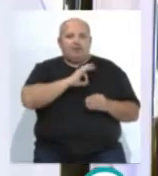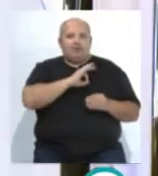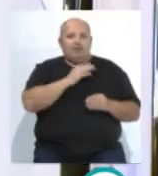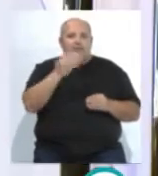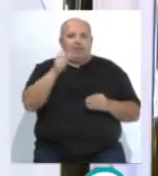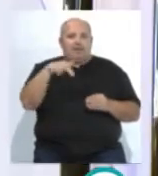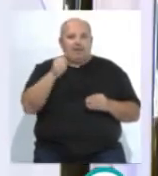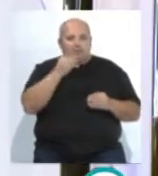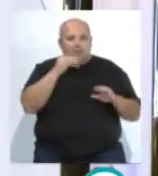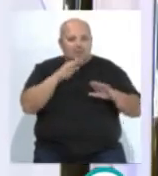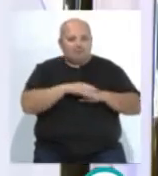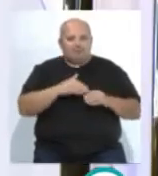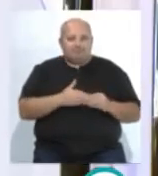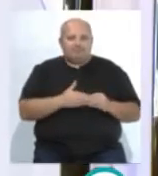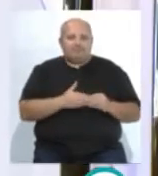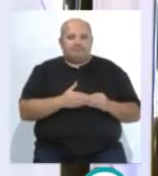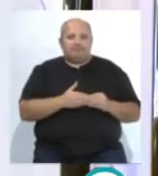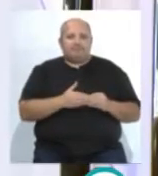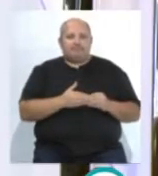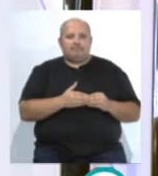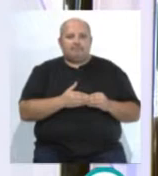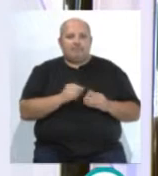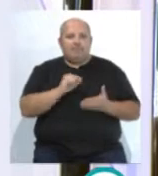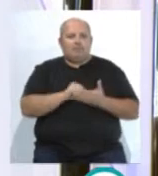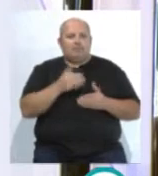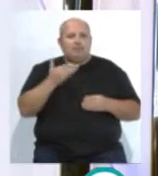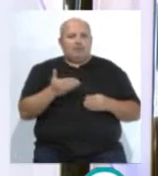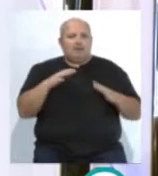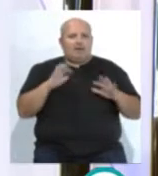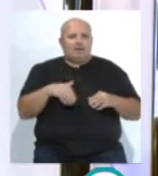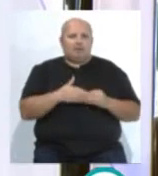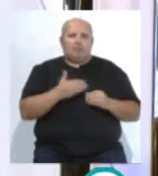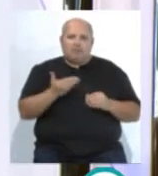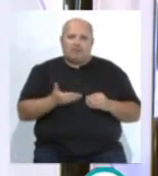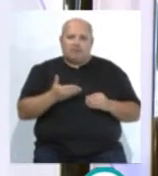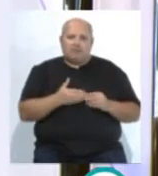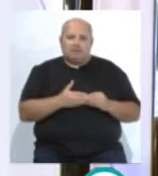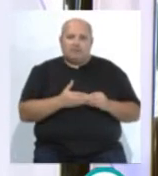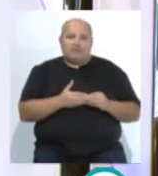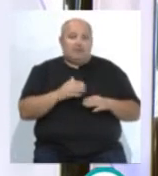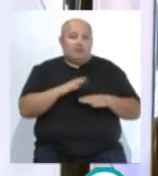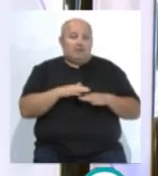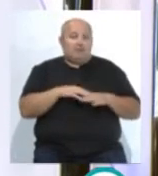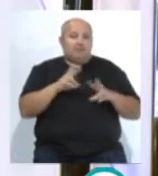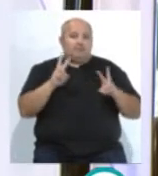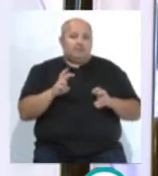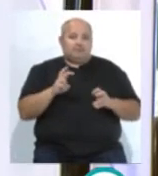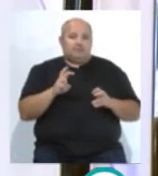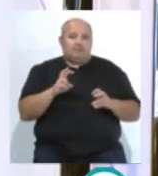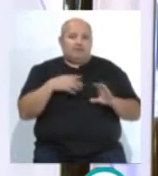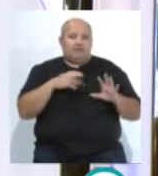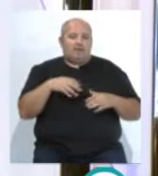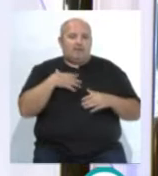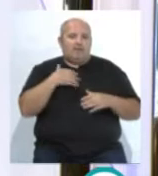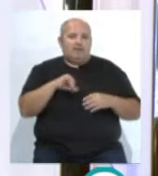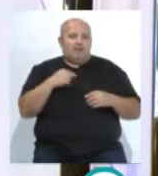muy buenas noches. Muy buenas noches. Bueno, Paco, punto importante del Cádiz. Muy importante porque el Cádiz